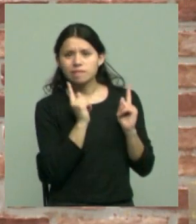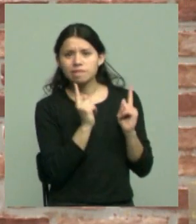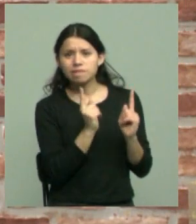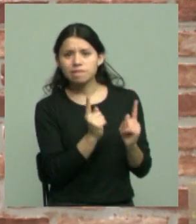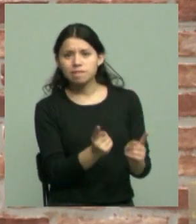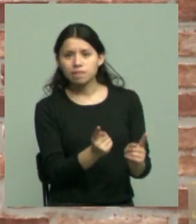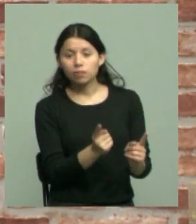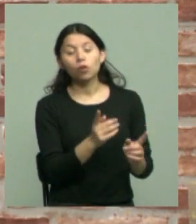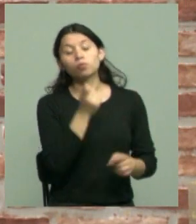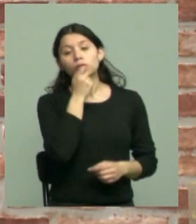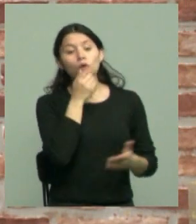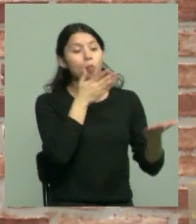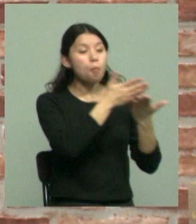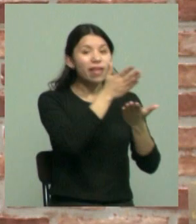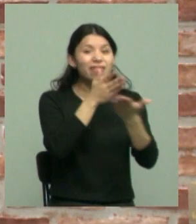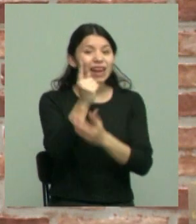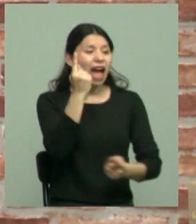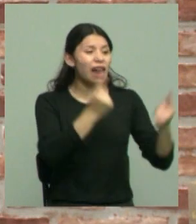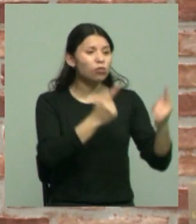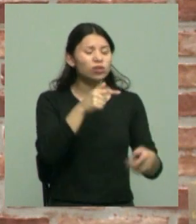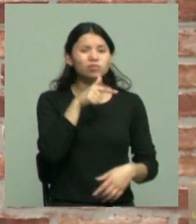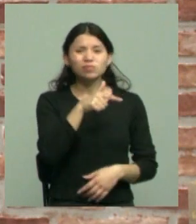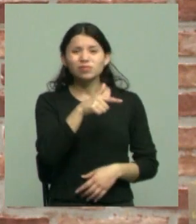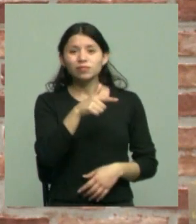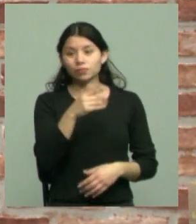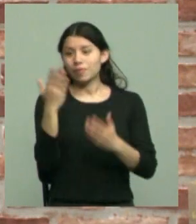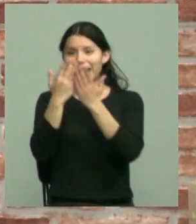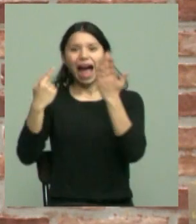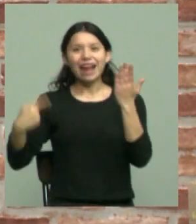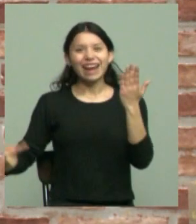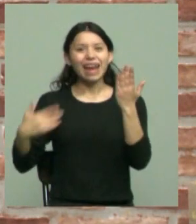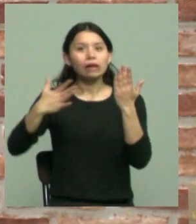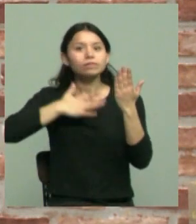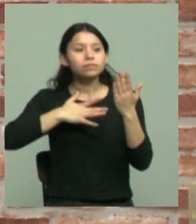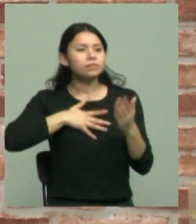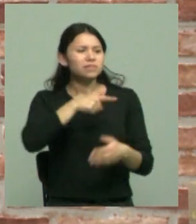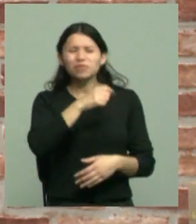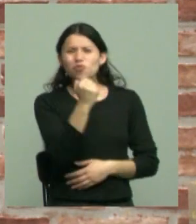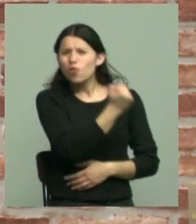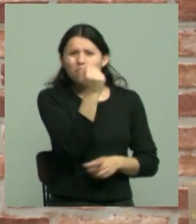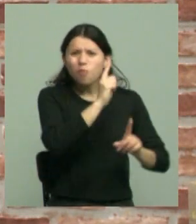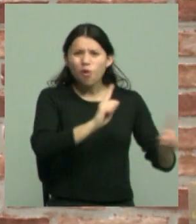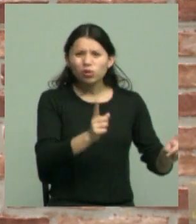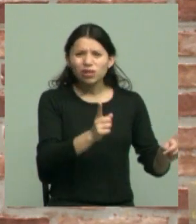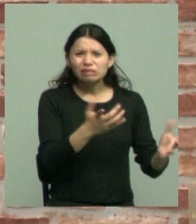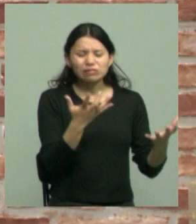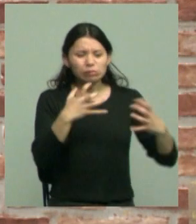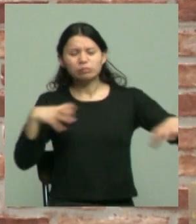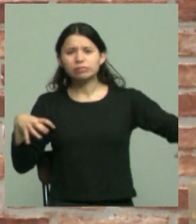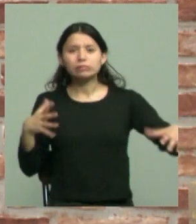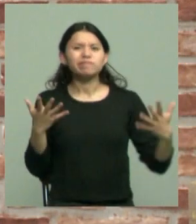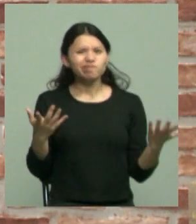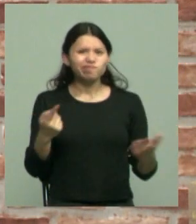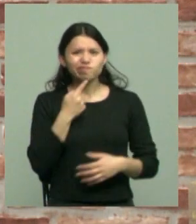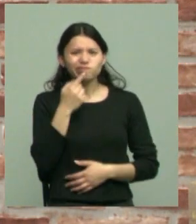en algunas cátedras que realmente no tienen demasiada influencia en la carrera que están estudiando. Me imagino que también eso